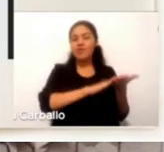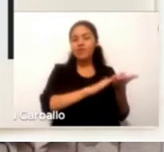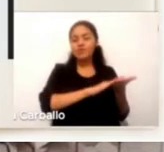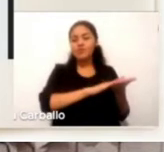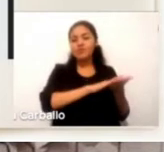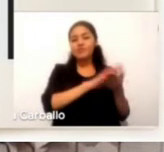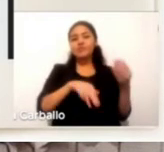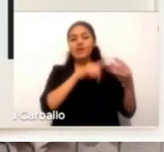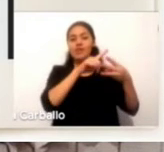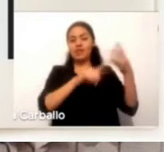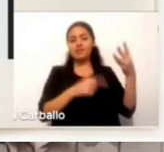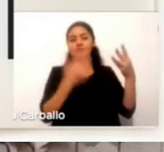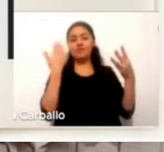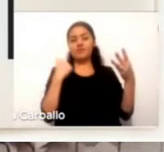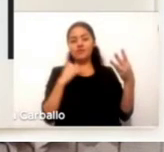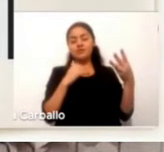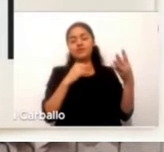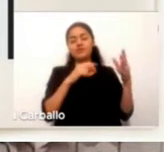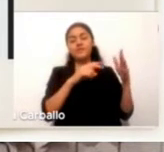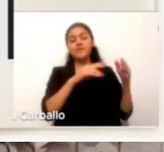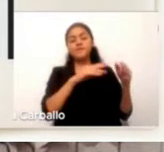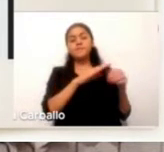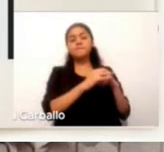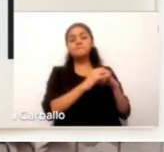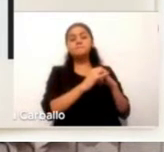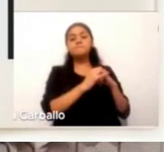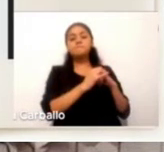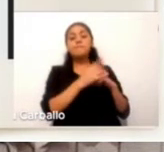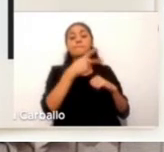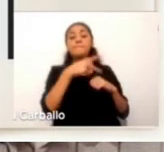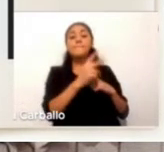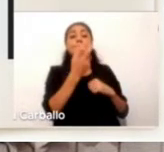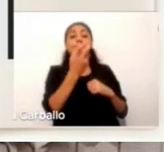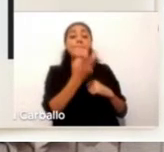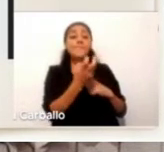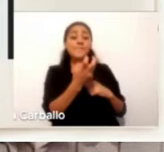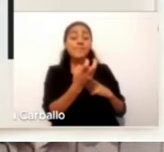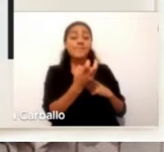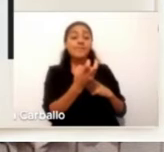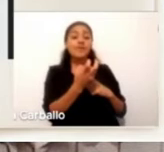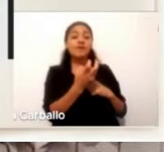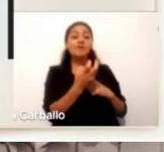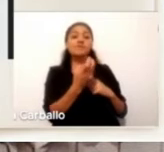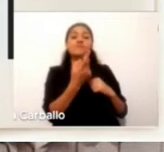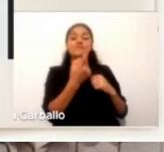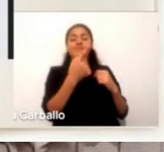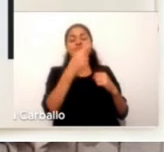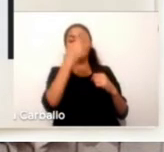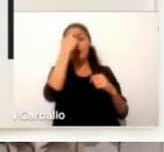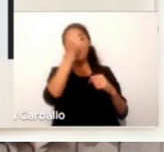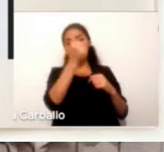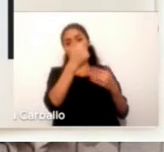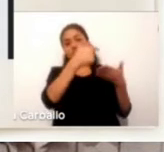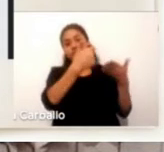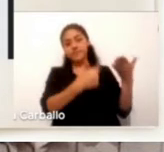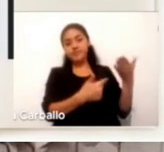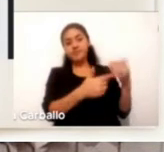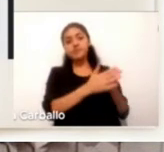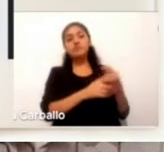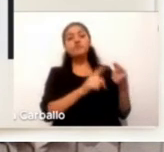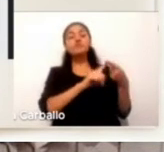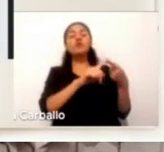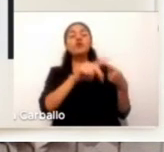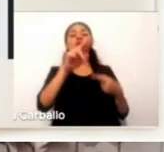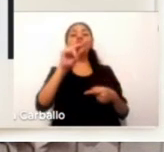No obstante, su diferencia no resulta determinante por las razones que se explican enseguida. En 82 casillas